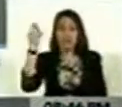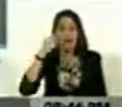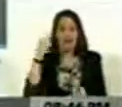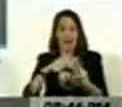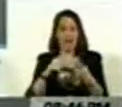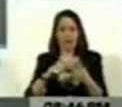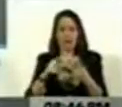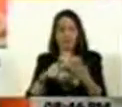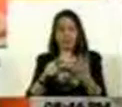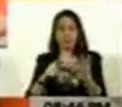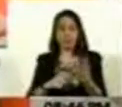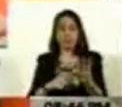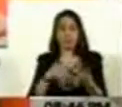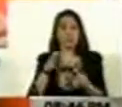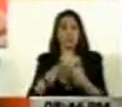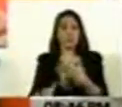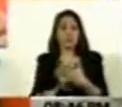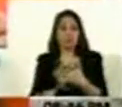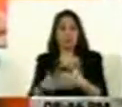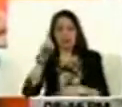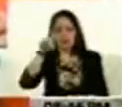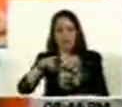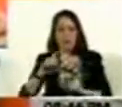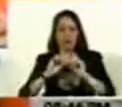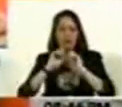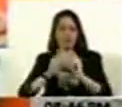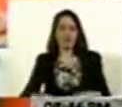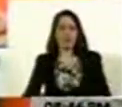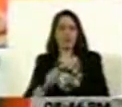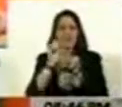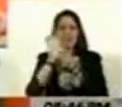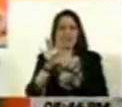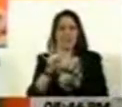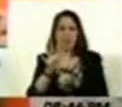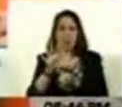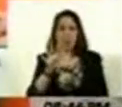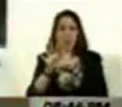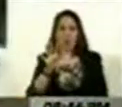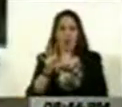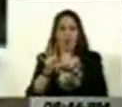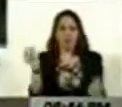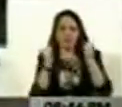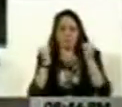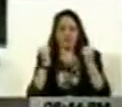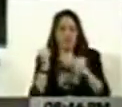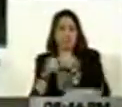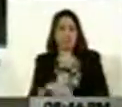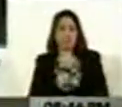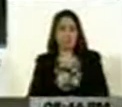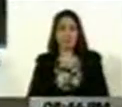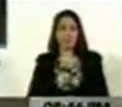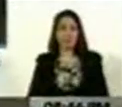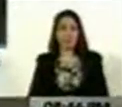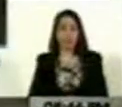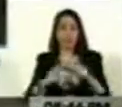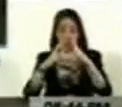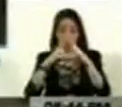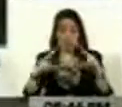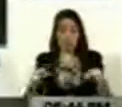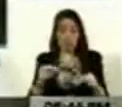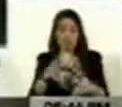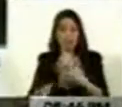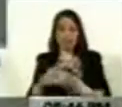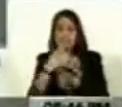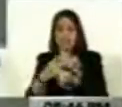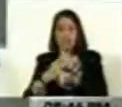San Fernando, Achagua, y en la zona de la Troncal 5, vía lo que es el eje andino. El director estatal de Protección Civil aseguró que